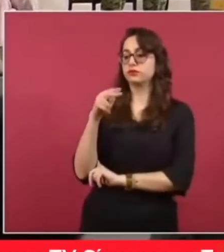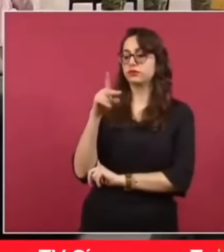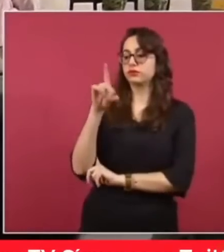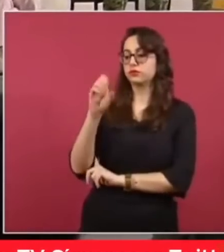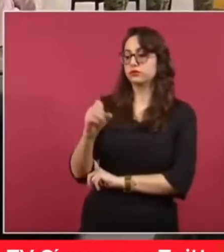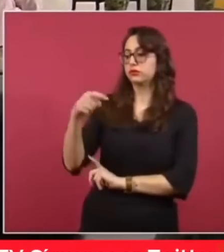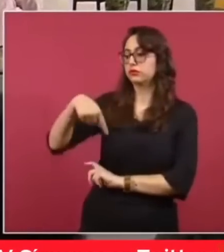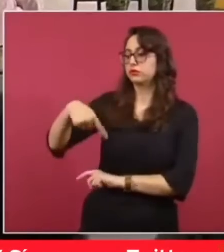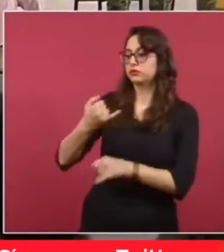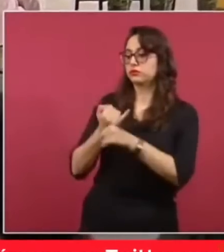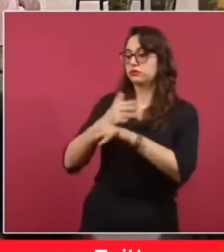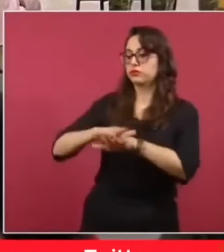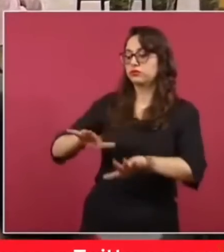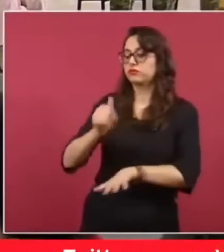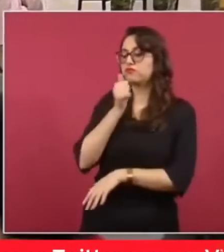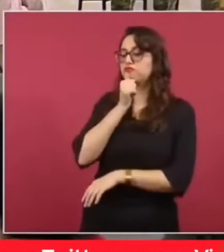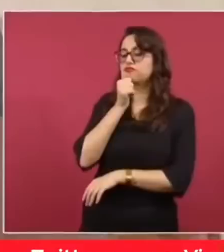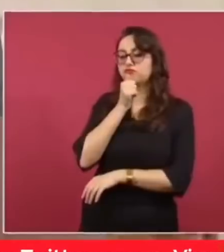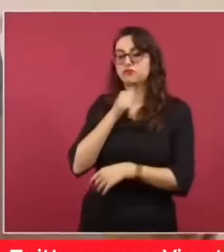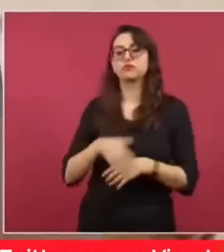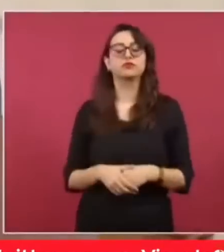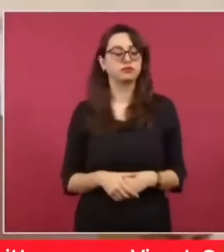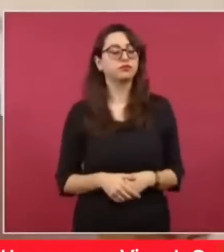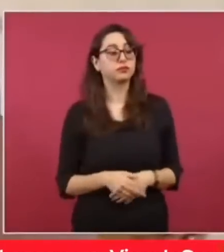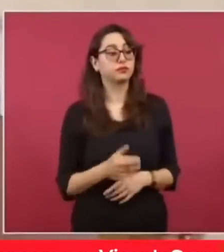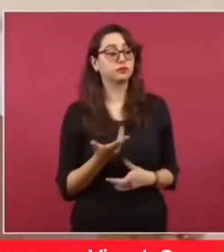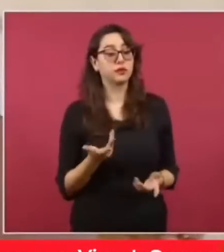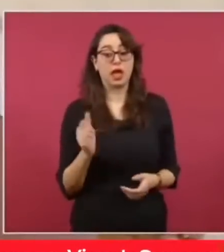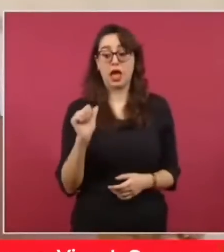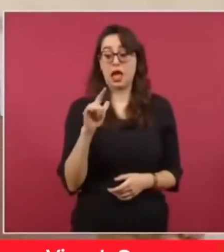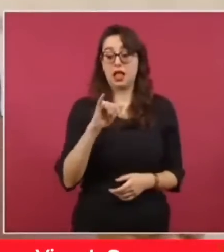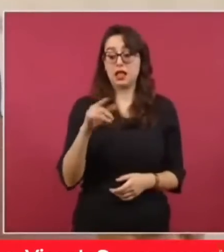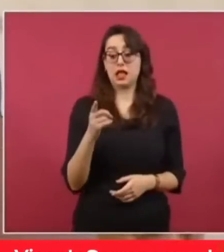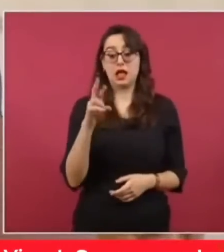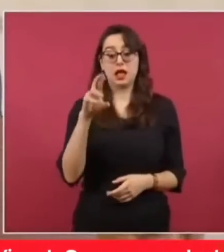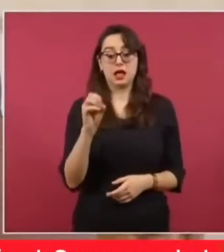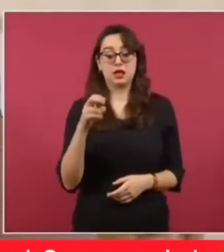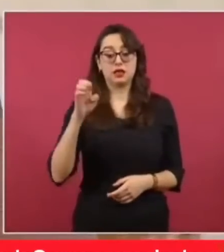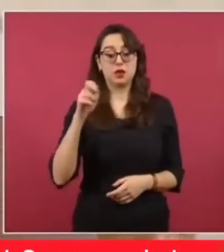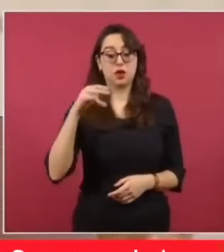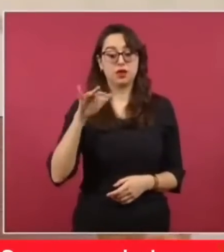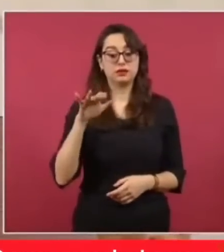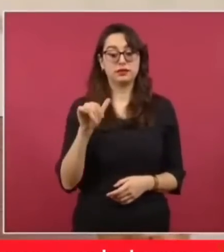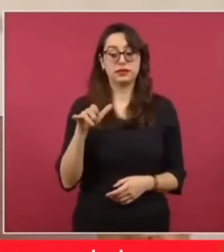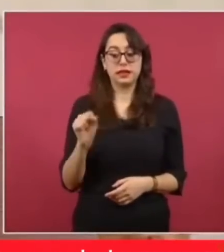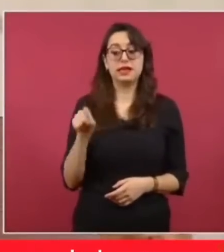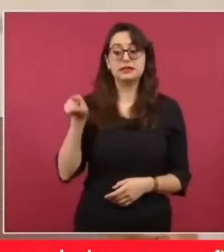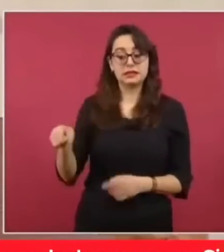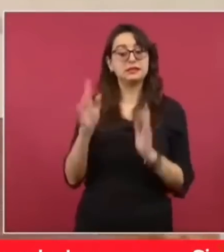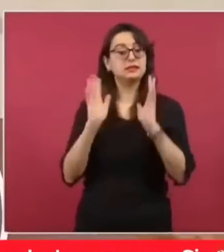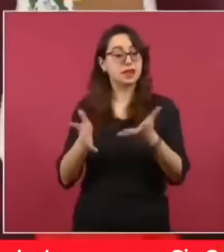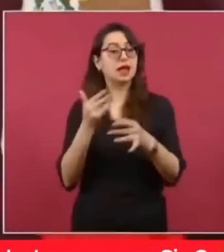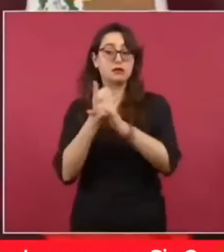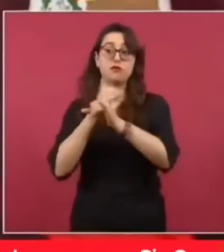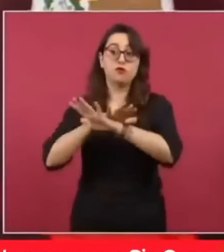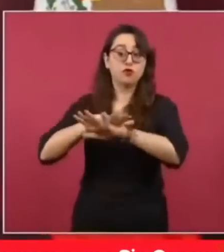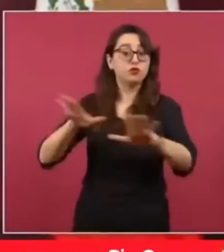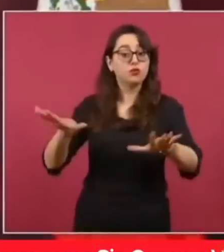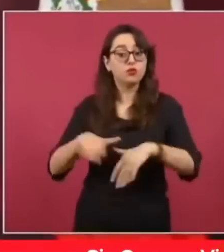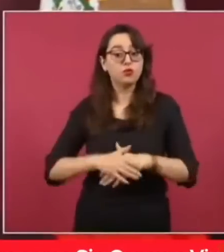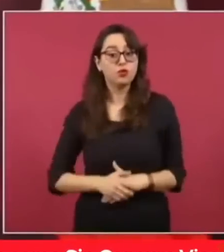Se está cumpliendo. Alejandro Encinas ya ha informado y le voy a aprovechar también